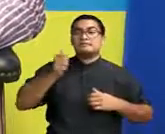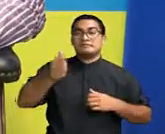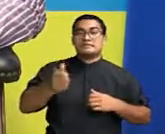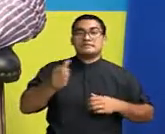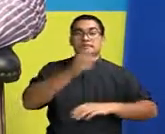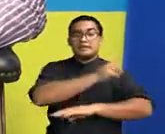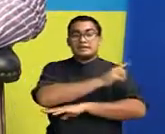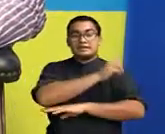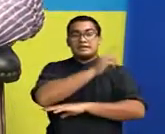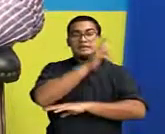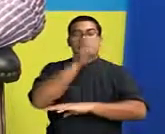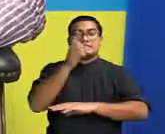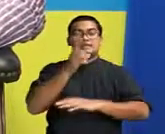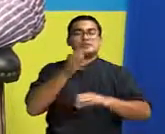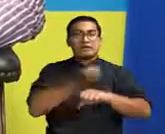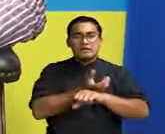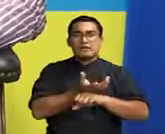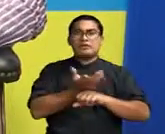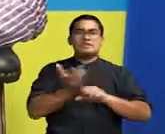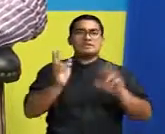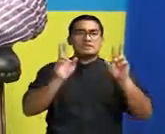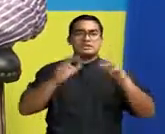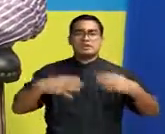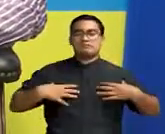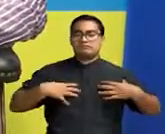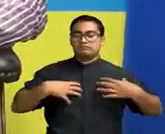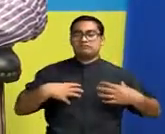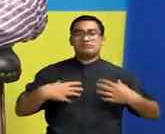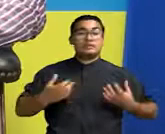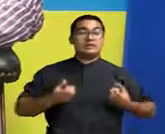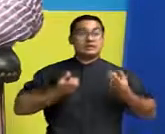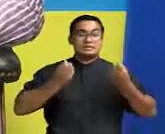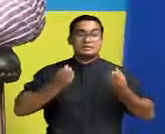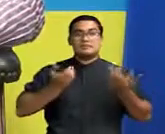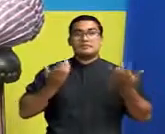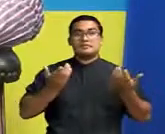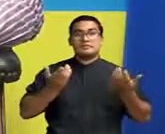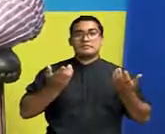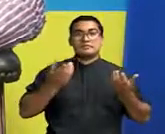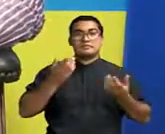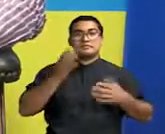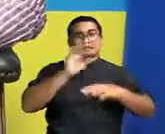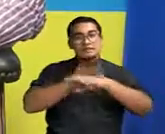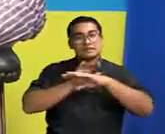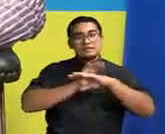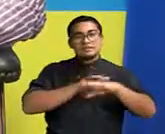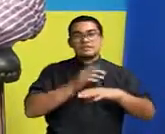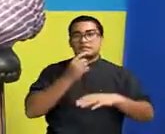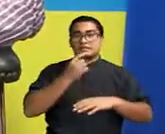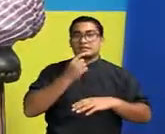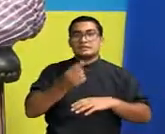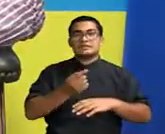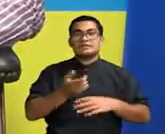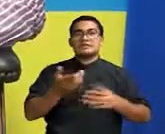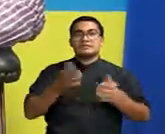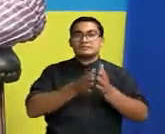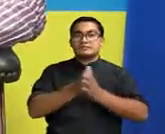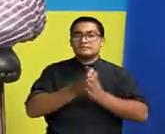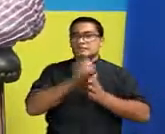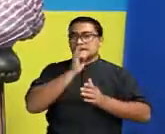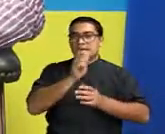el día de concientización sobre el cáncer de mama. No le invitamos a que en tanto siga